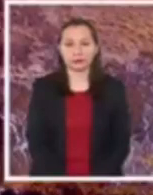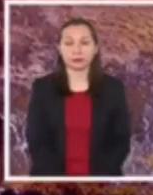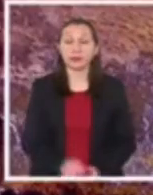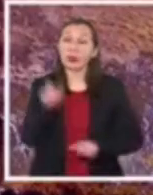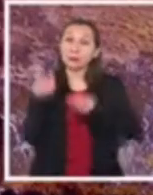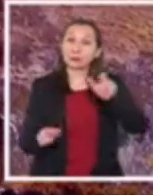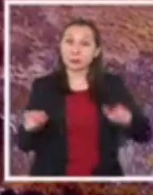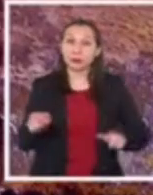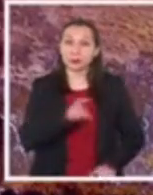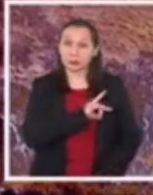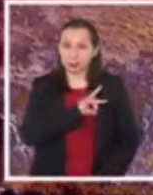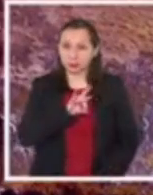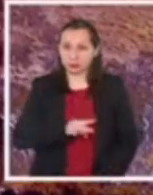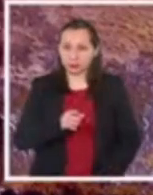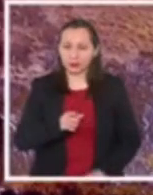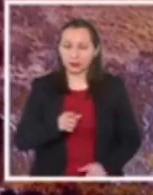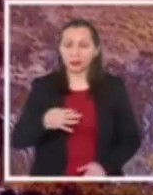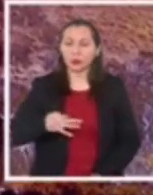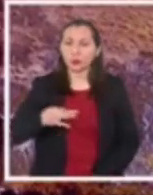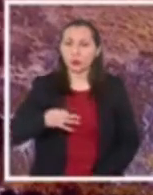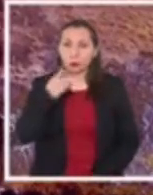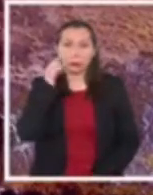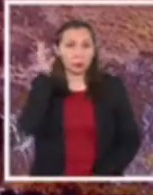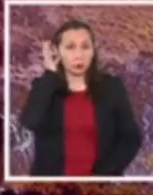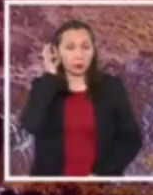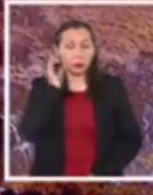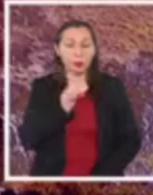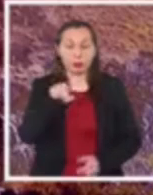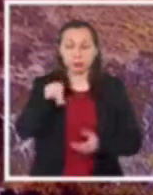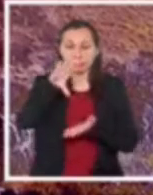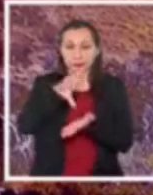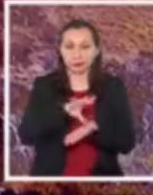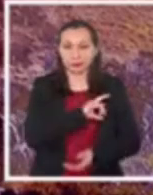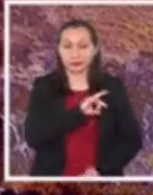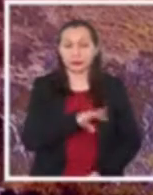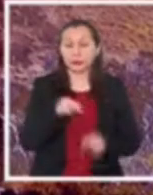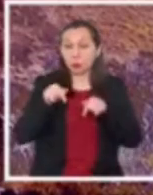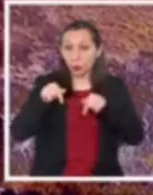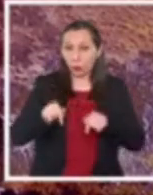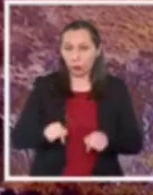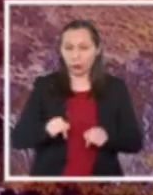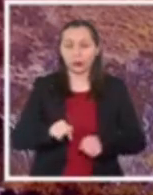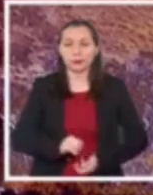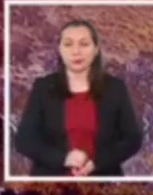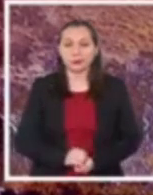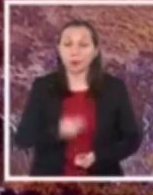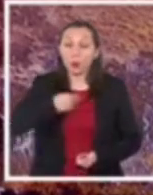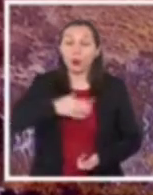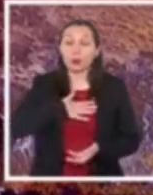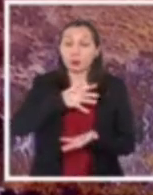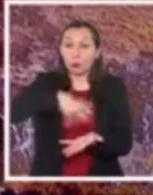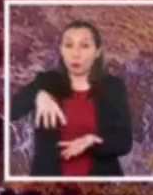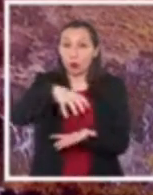compatriotas ciudadanos y ciudadanas de Chile hoy nuestro